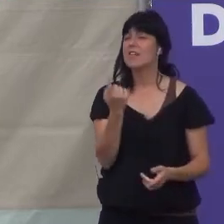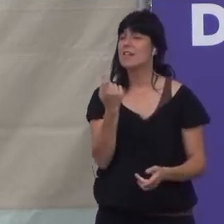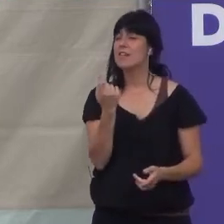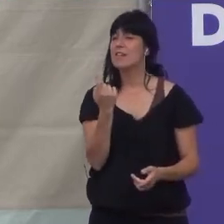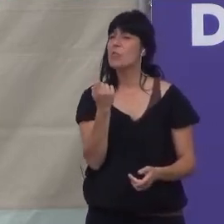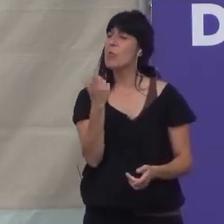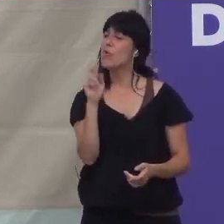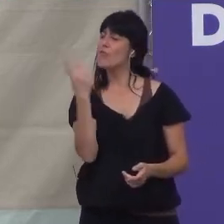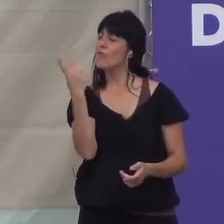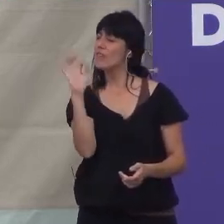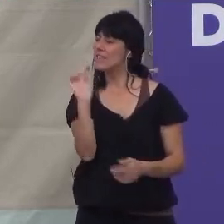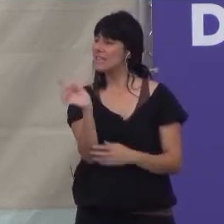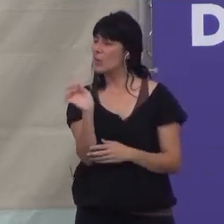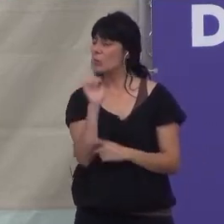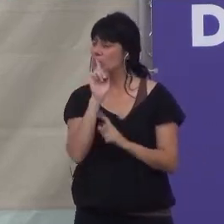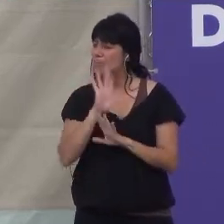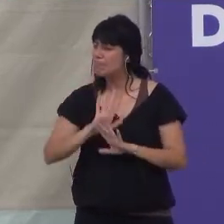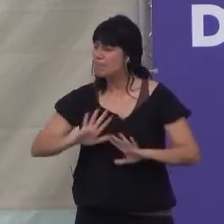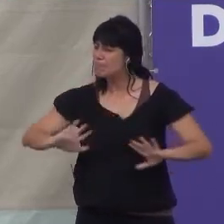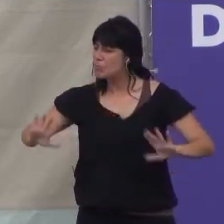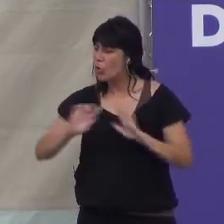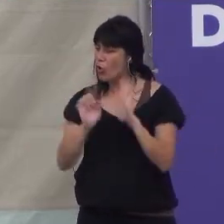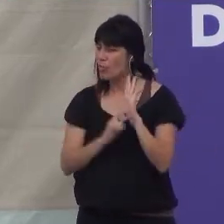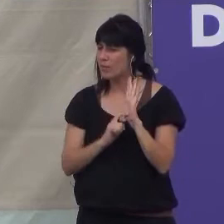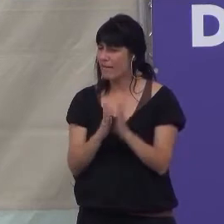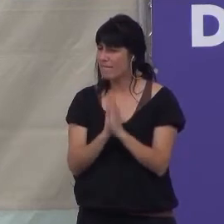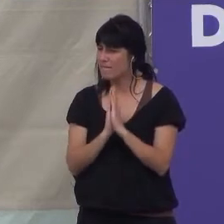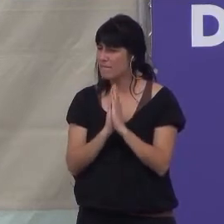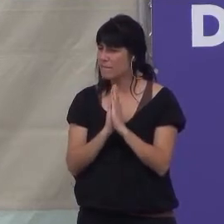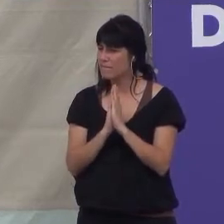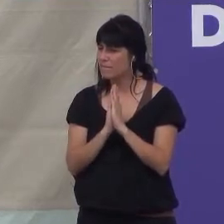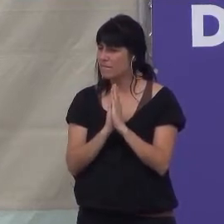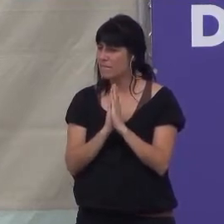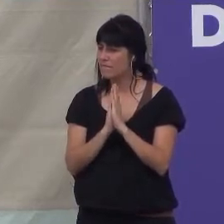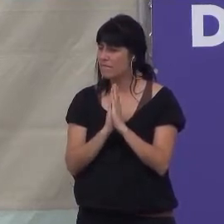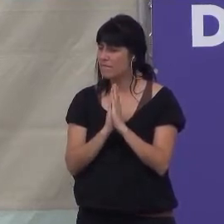unos 20 segundos de silencio absoluto. Por favor.